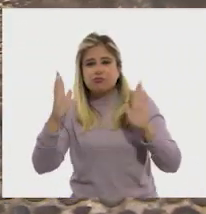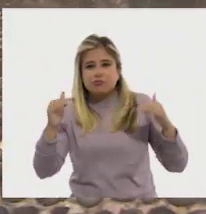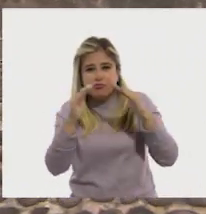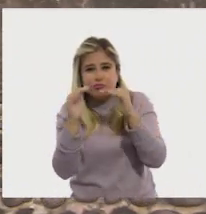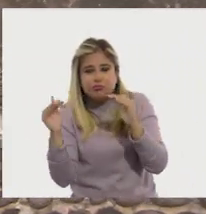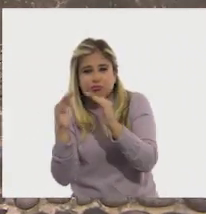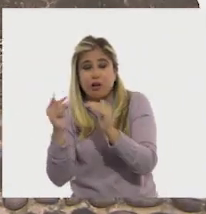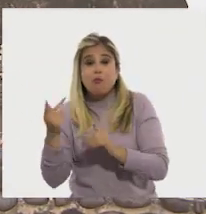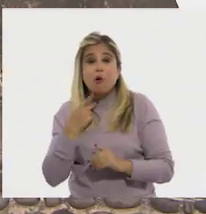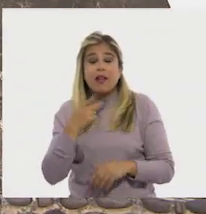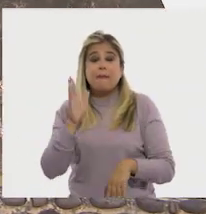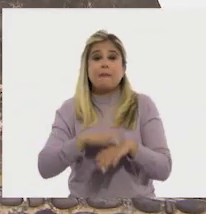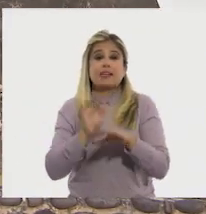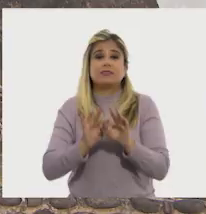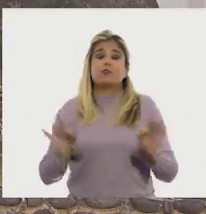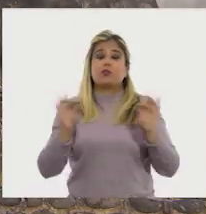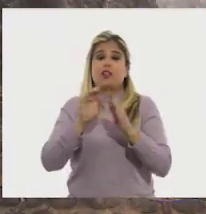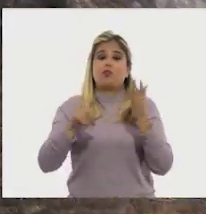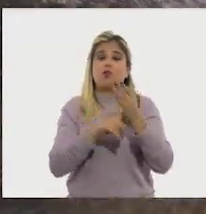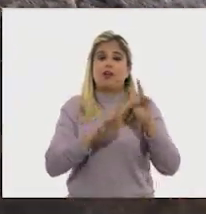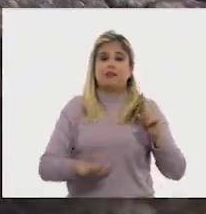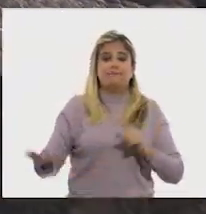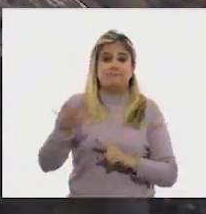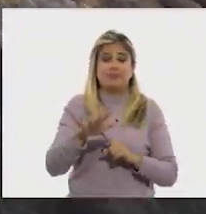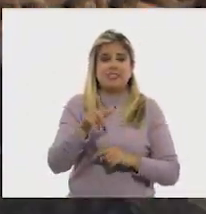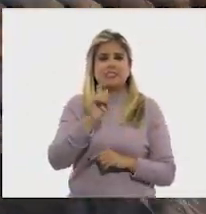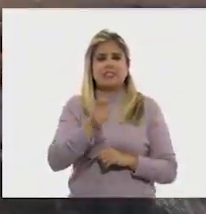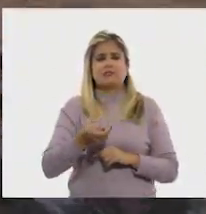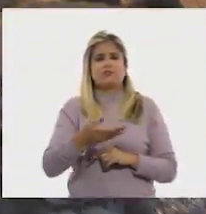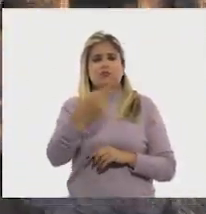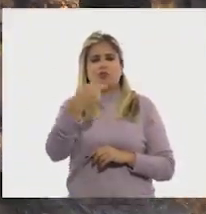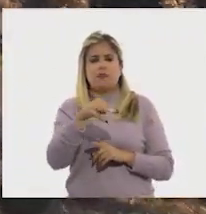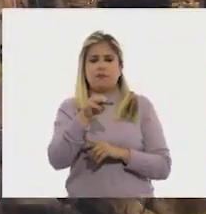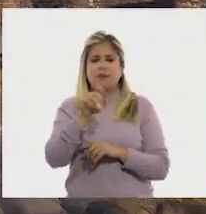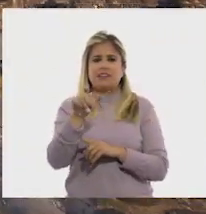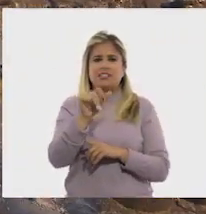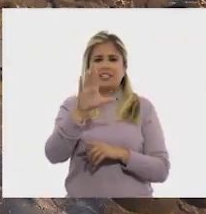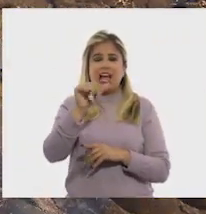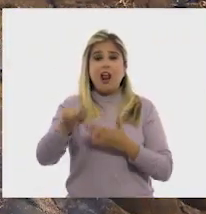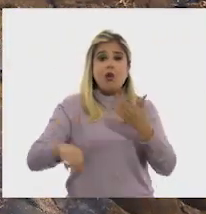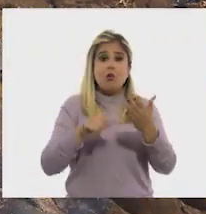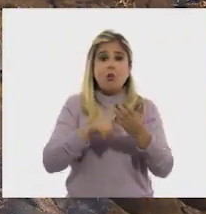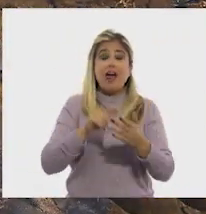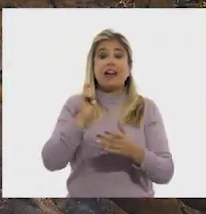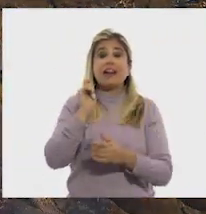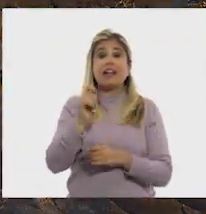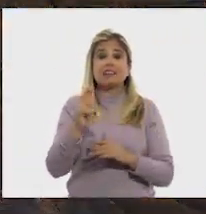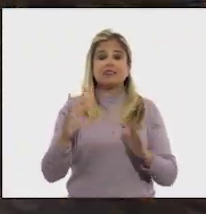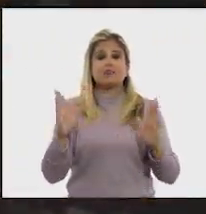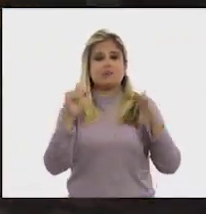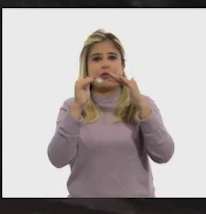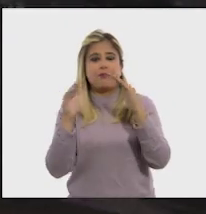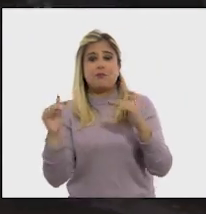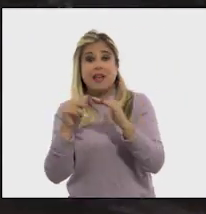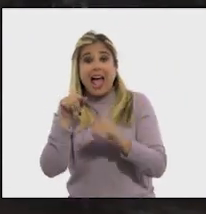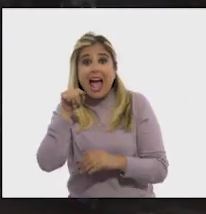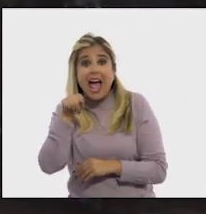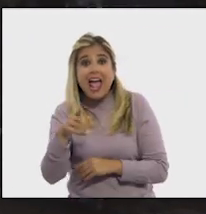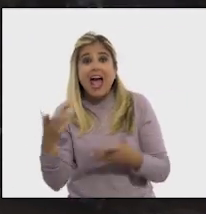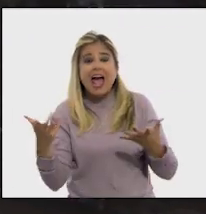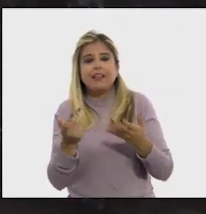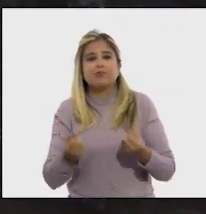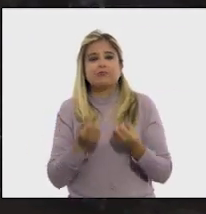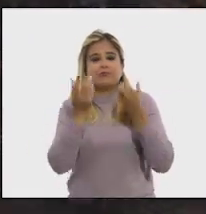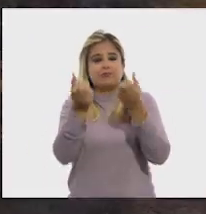político-social más importante de la zona, llamada por los mexicas Lugar de las Cuentas, ya que ahí cobraban los tributos